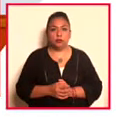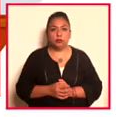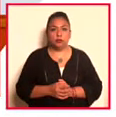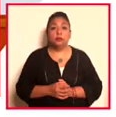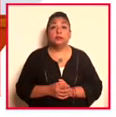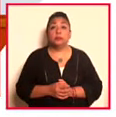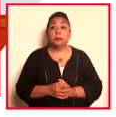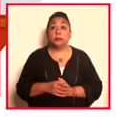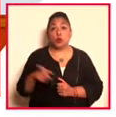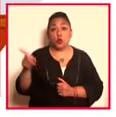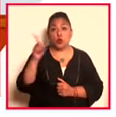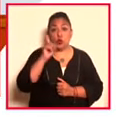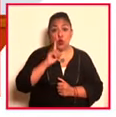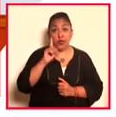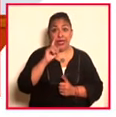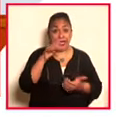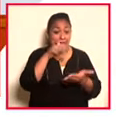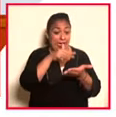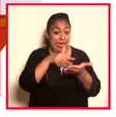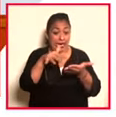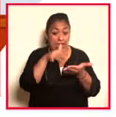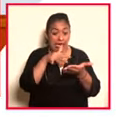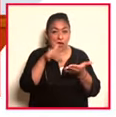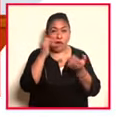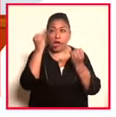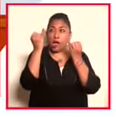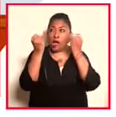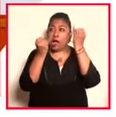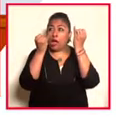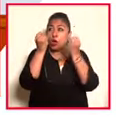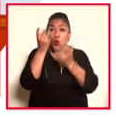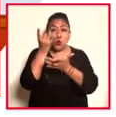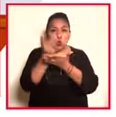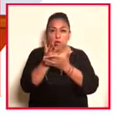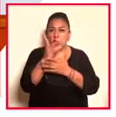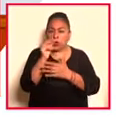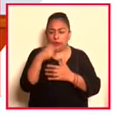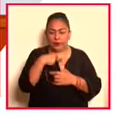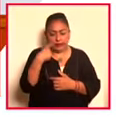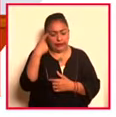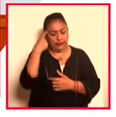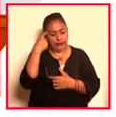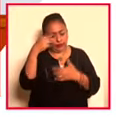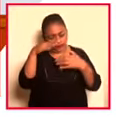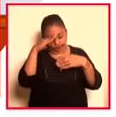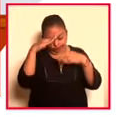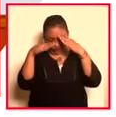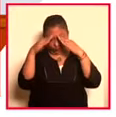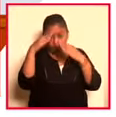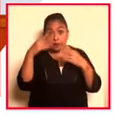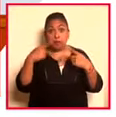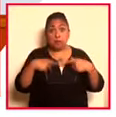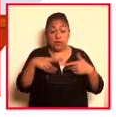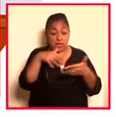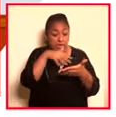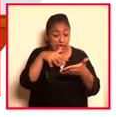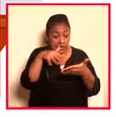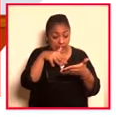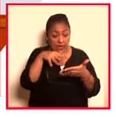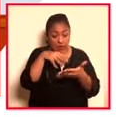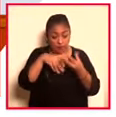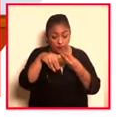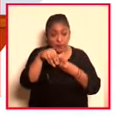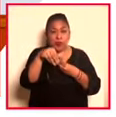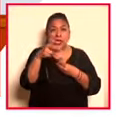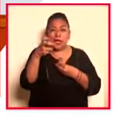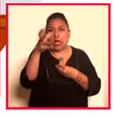Para ella, la lectura no es solo un acto creativo, sino también crítico. El lector es un co-creador. Bajo este pacto es que ha